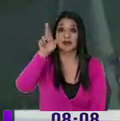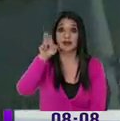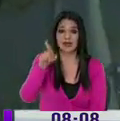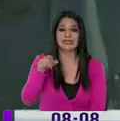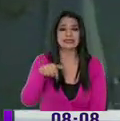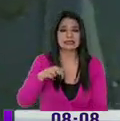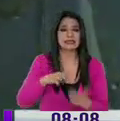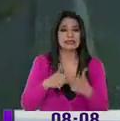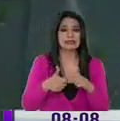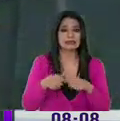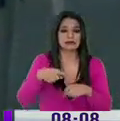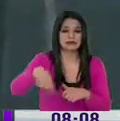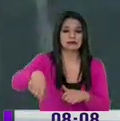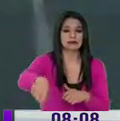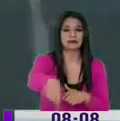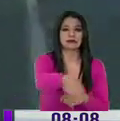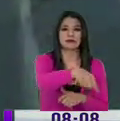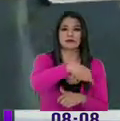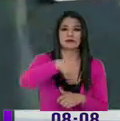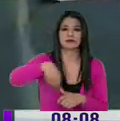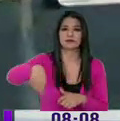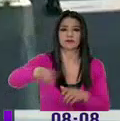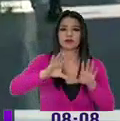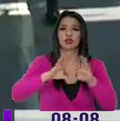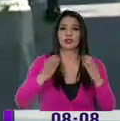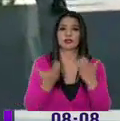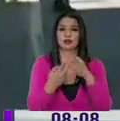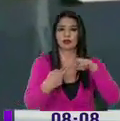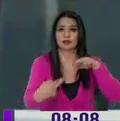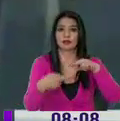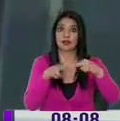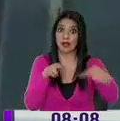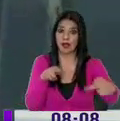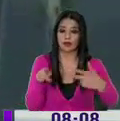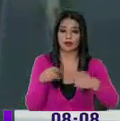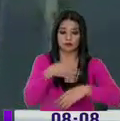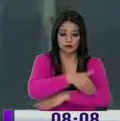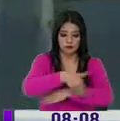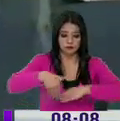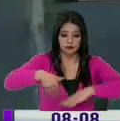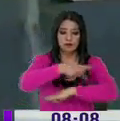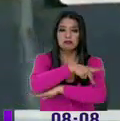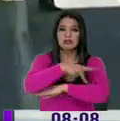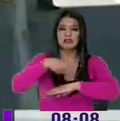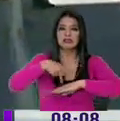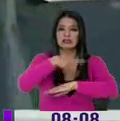tenemos complicaciones en el redondel del Coliseo Rumiñahui, también tenemos el de la Pichincha,